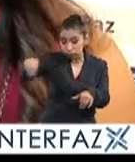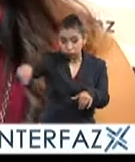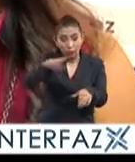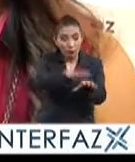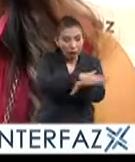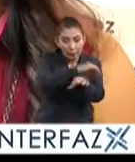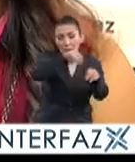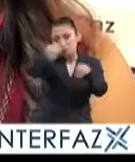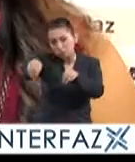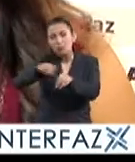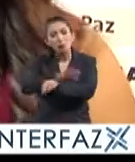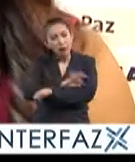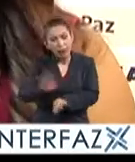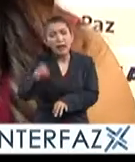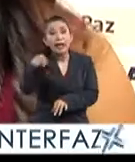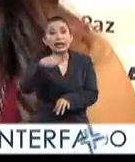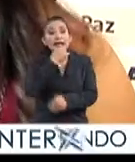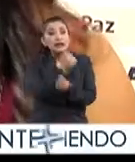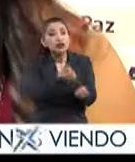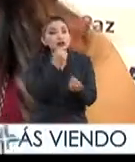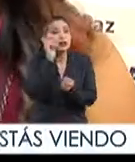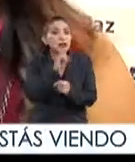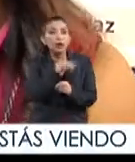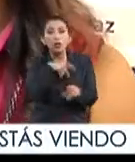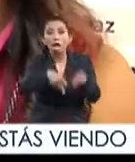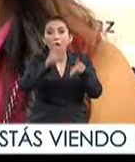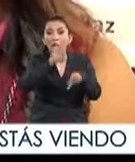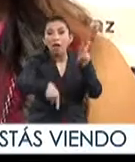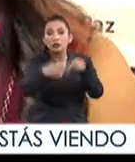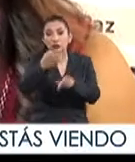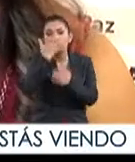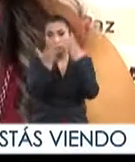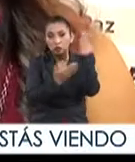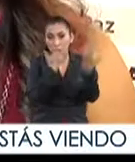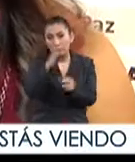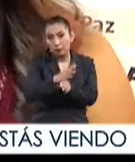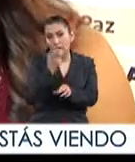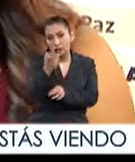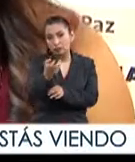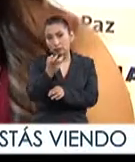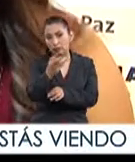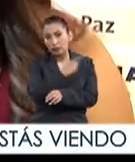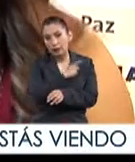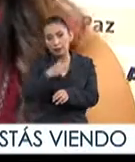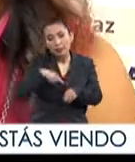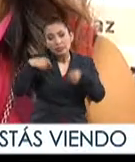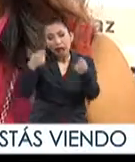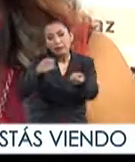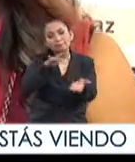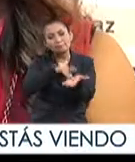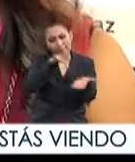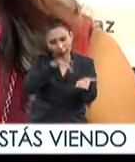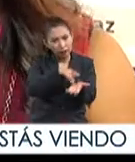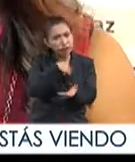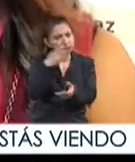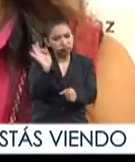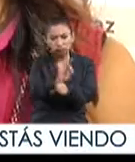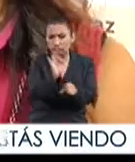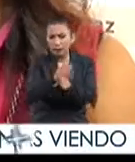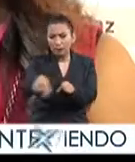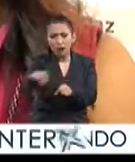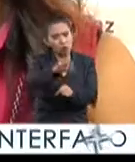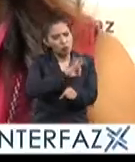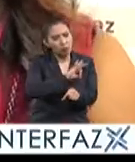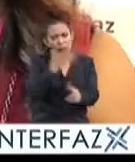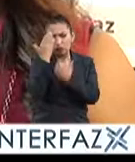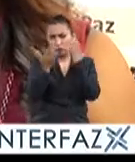Un poco la idea es que las niñas, niños y adolescentes no suspendan sus estudios. Por el contrario, pues dotar las garantías necesarias para que ellos